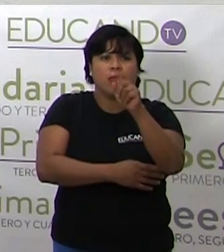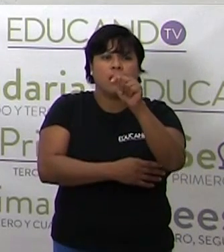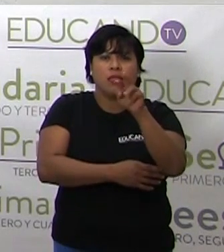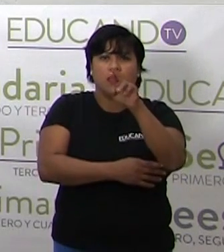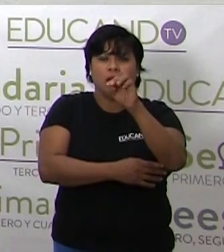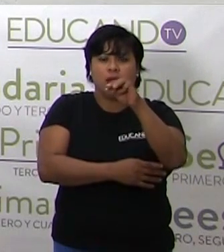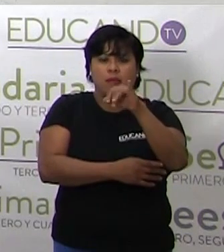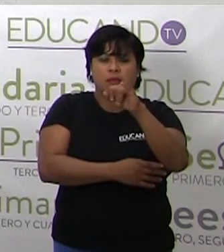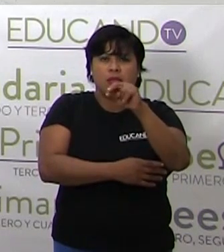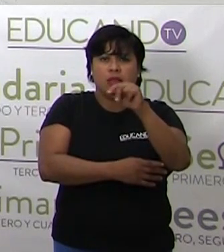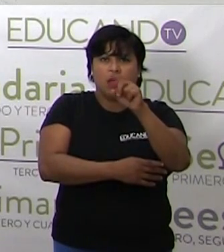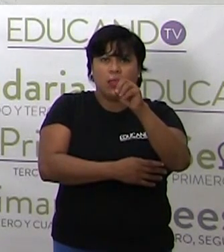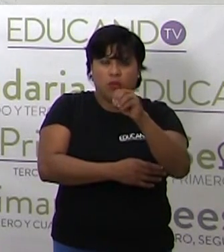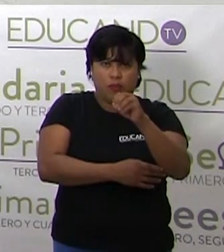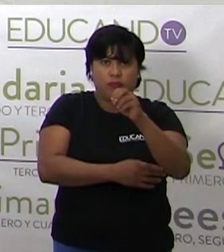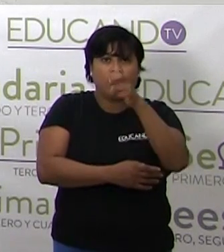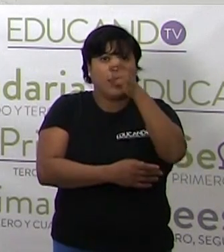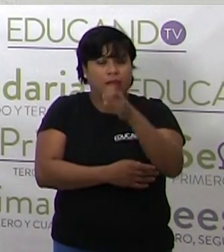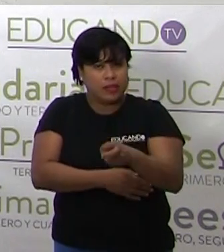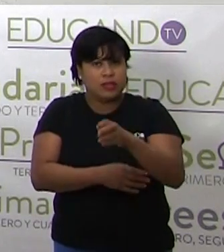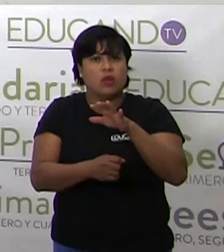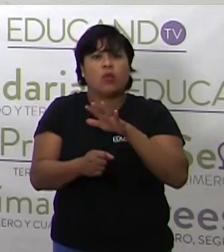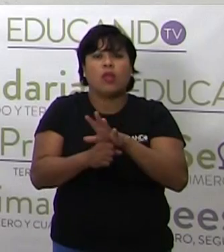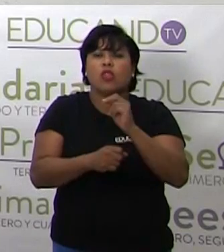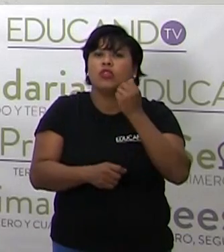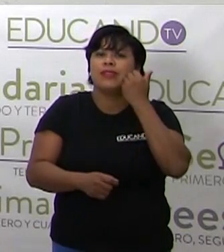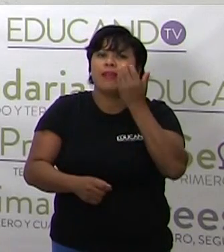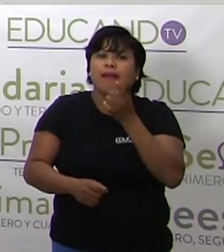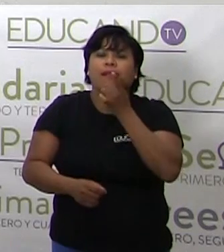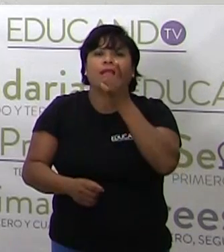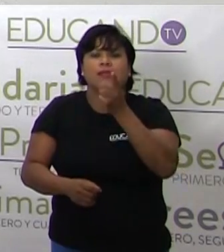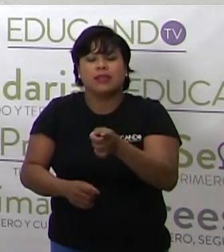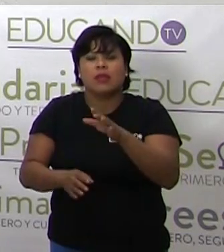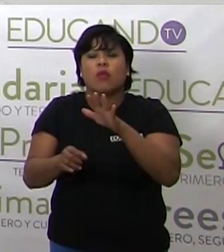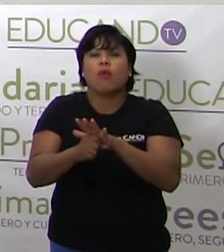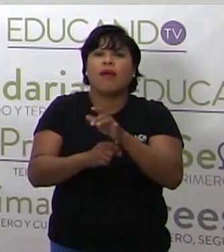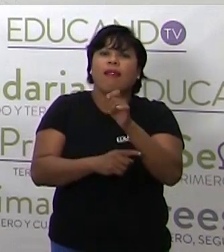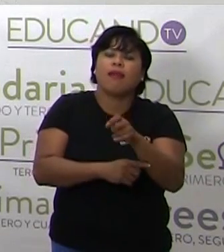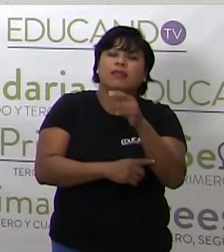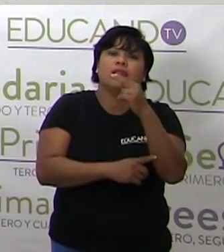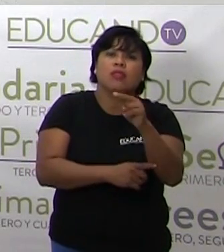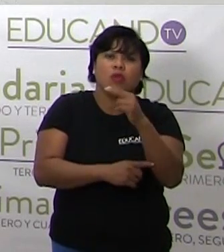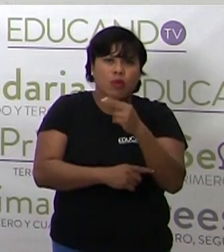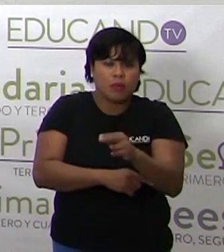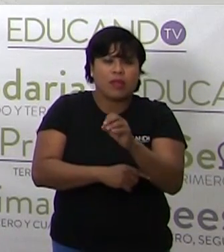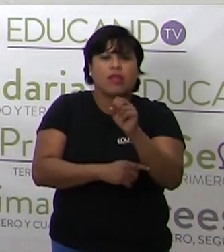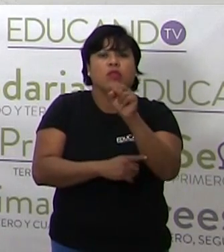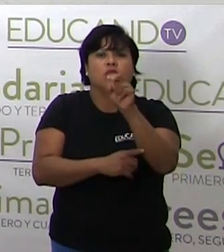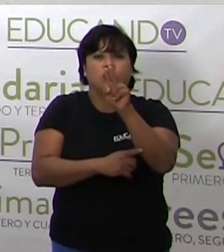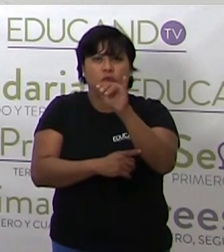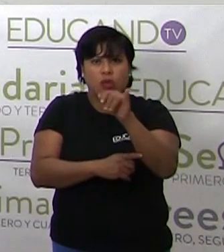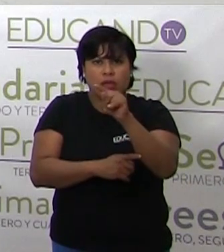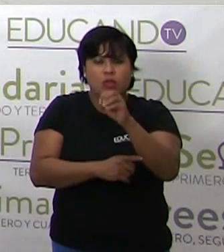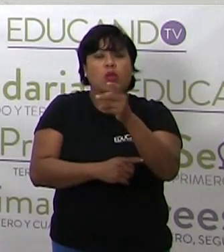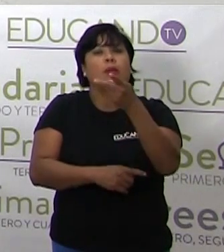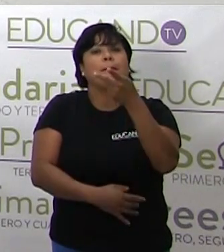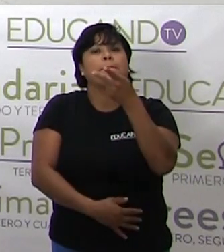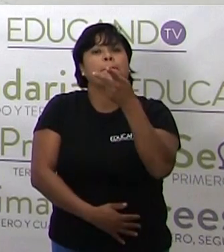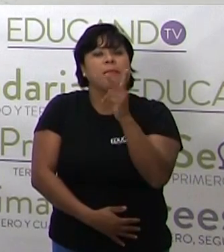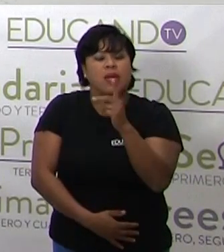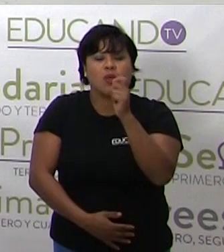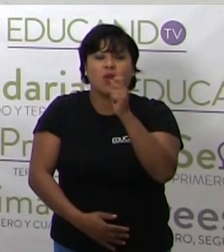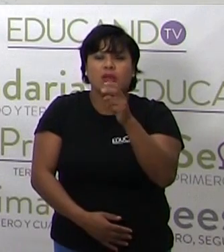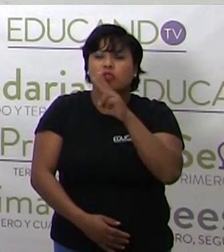indeterminado, en el cual no se quiere decir el nombre del sujeto, pero